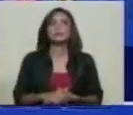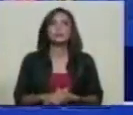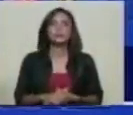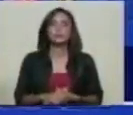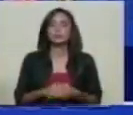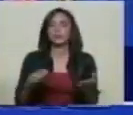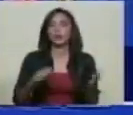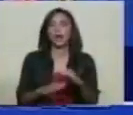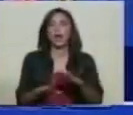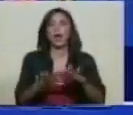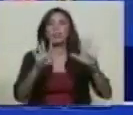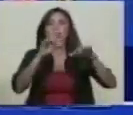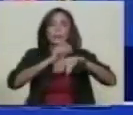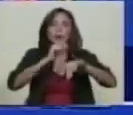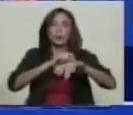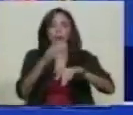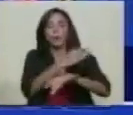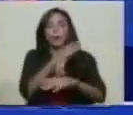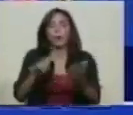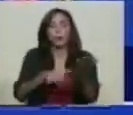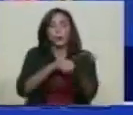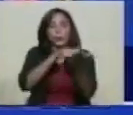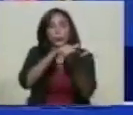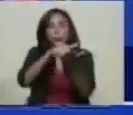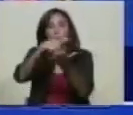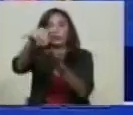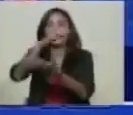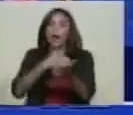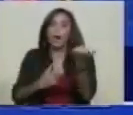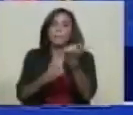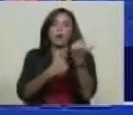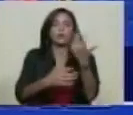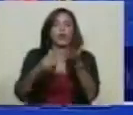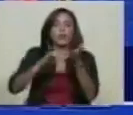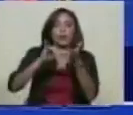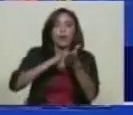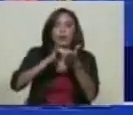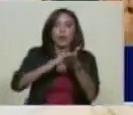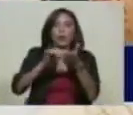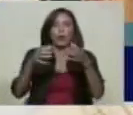de 10 minutos sale el vuelo, a reforzar a los Yankees de Nueva York. ¿Estás listo?